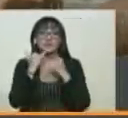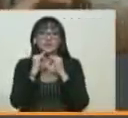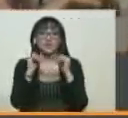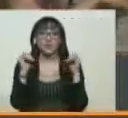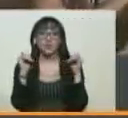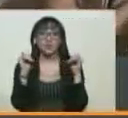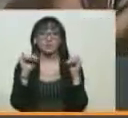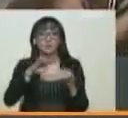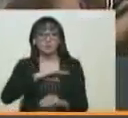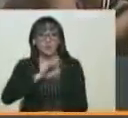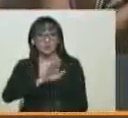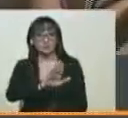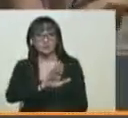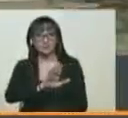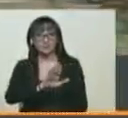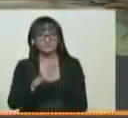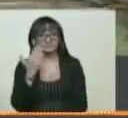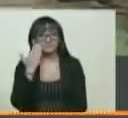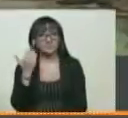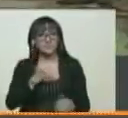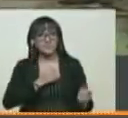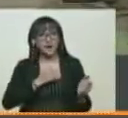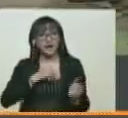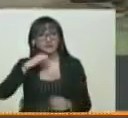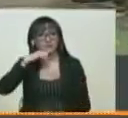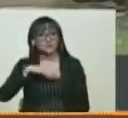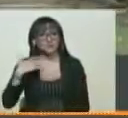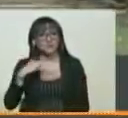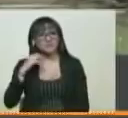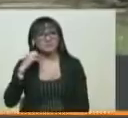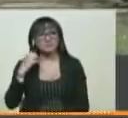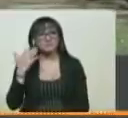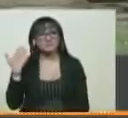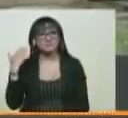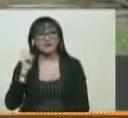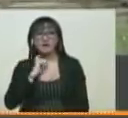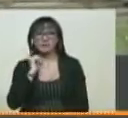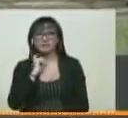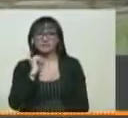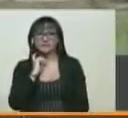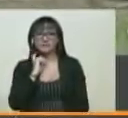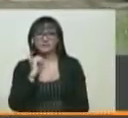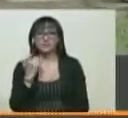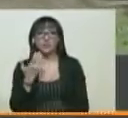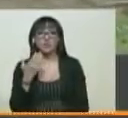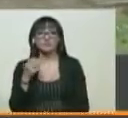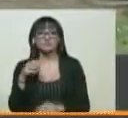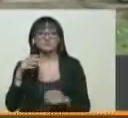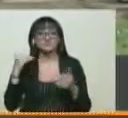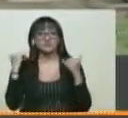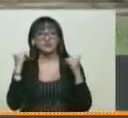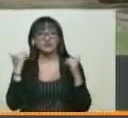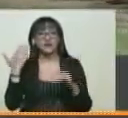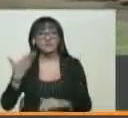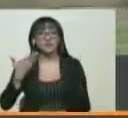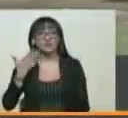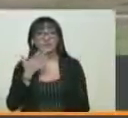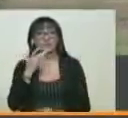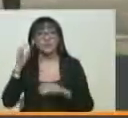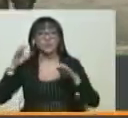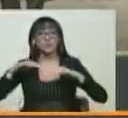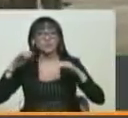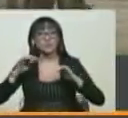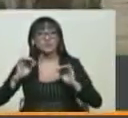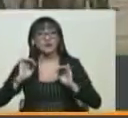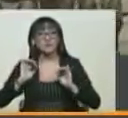Wotuja. Vemos cómo este baile ancestral es para celebrar algún hecho importante como la llegada de las lluvias, como el